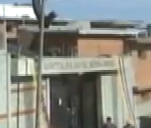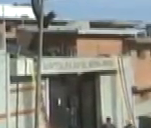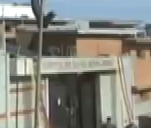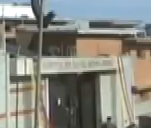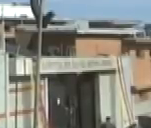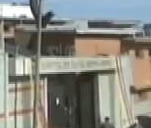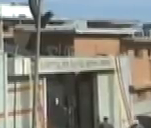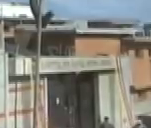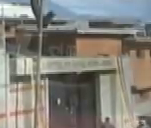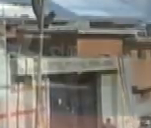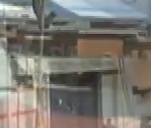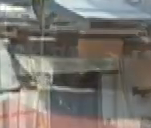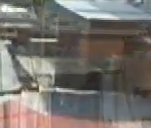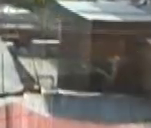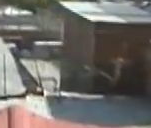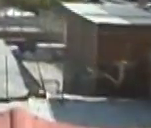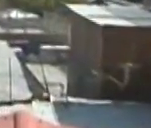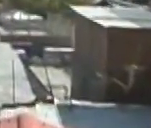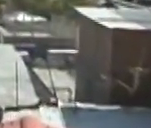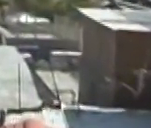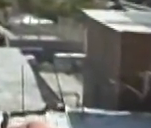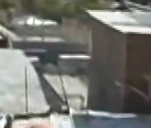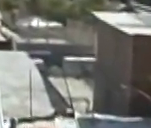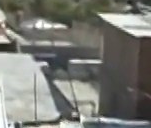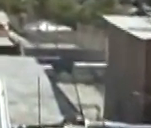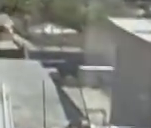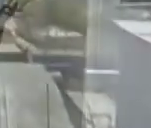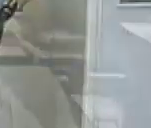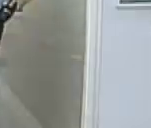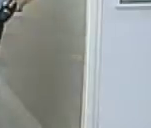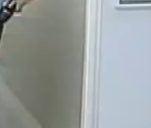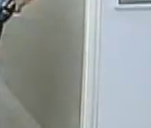presidente de la República Bolivariana de Venezuela, Nicolás Maduro Moros.